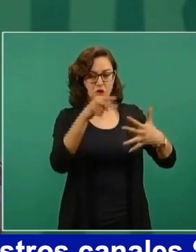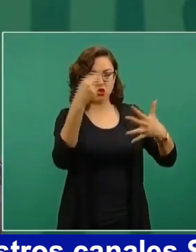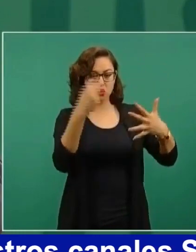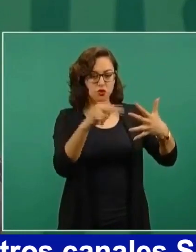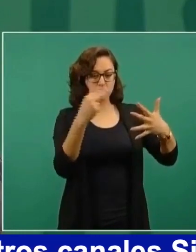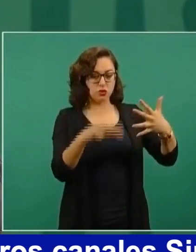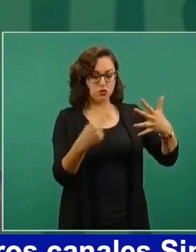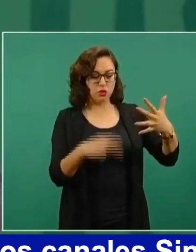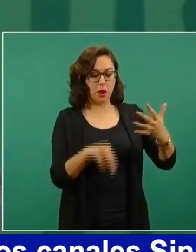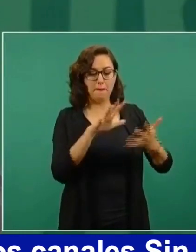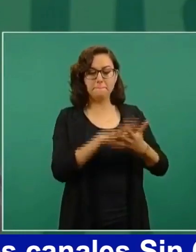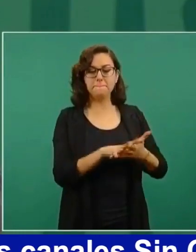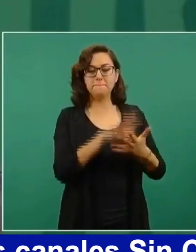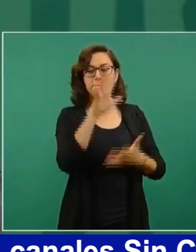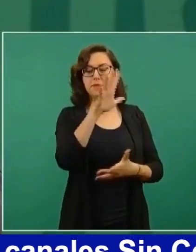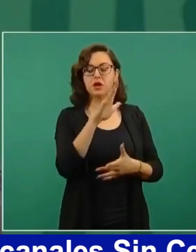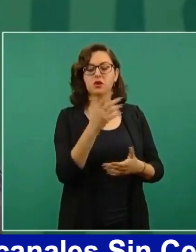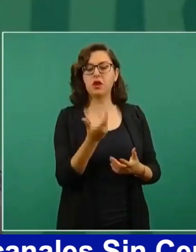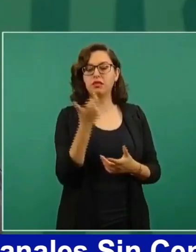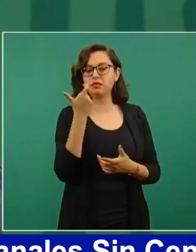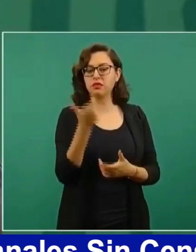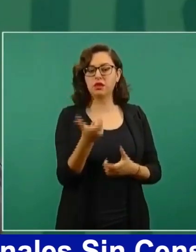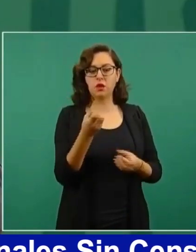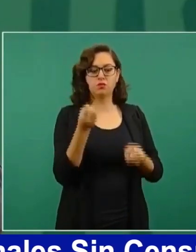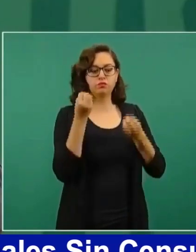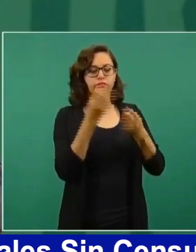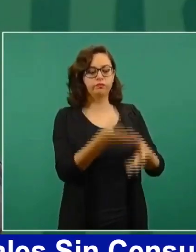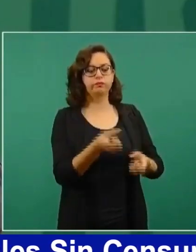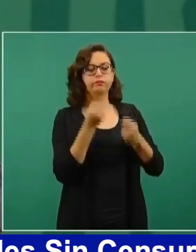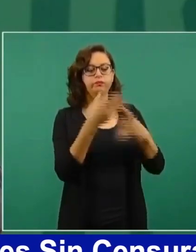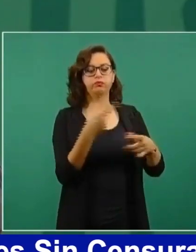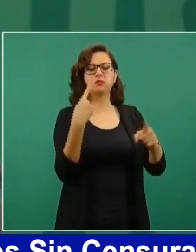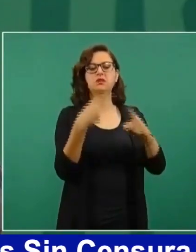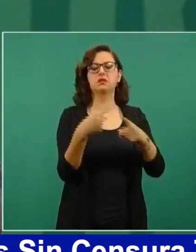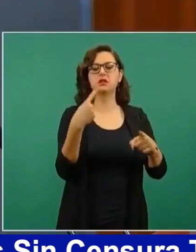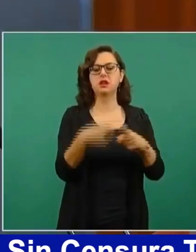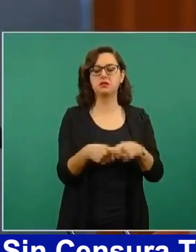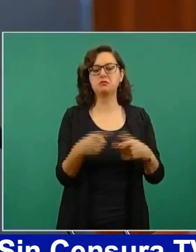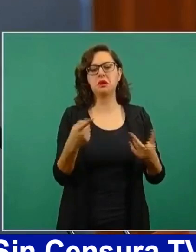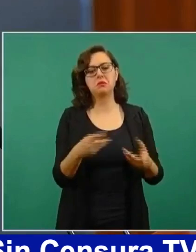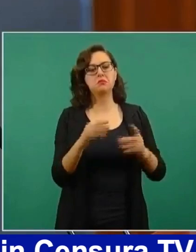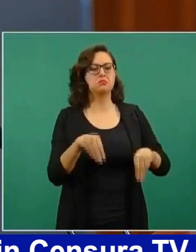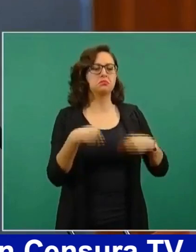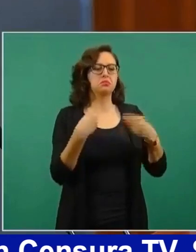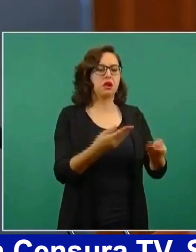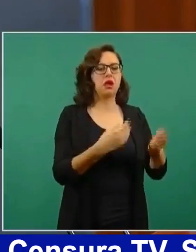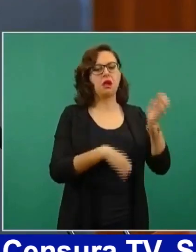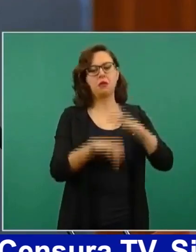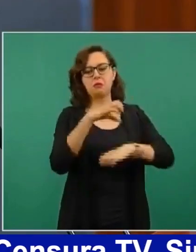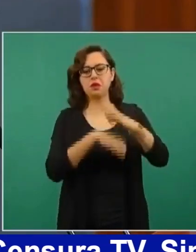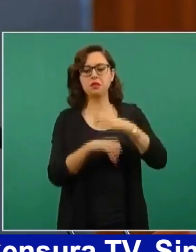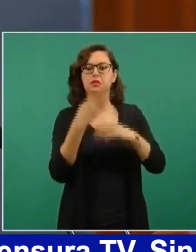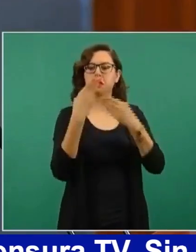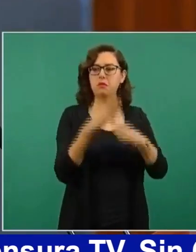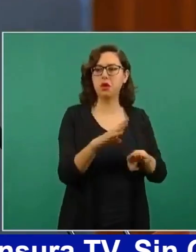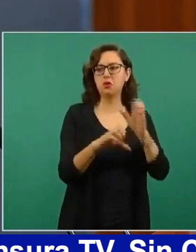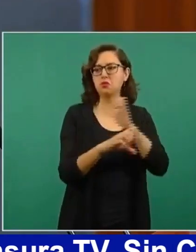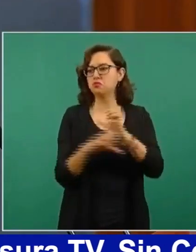habían sido beneficiados con empresas, con bancos, con bienes